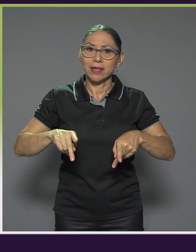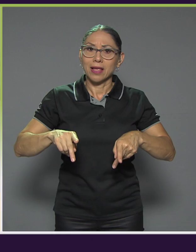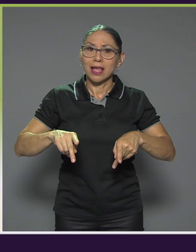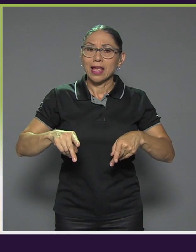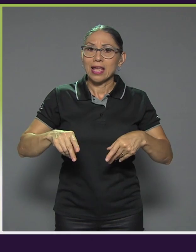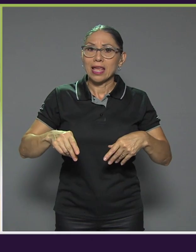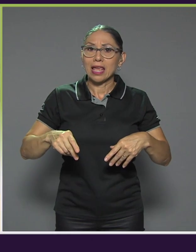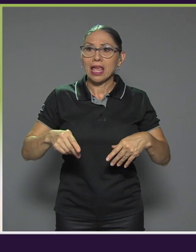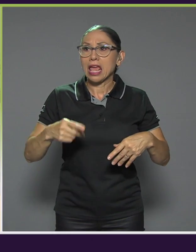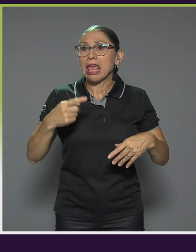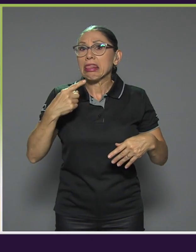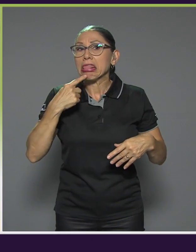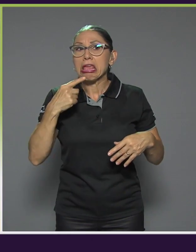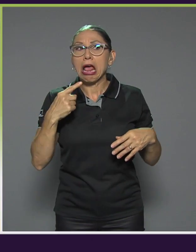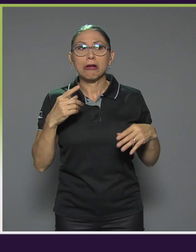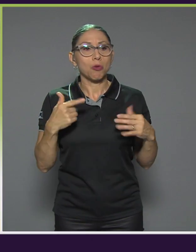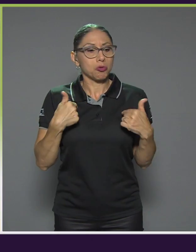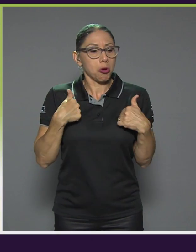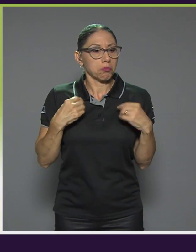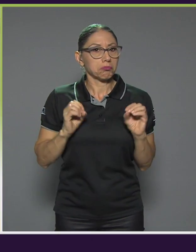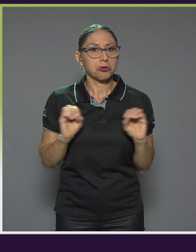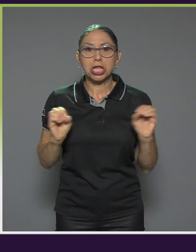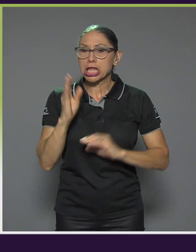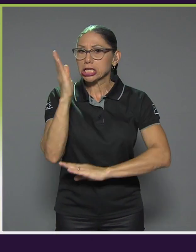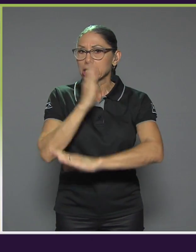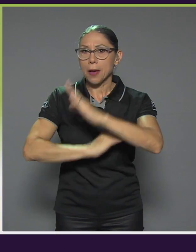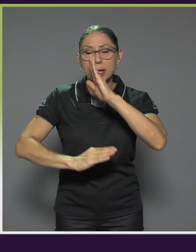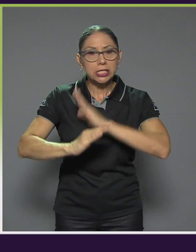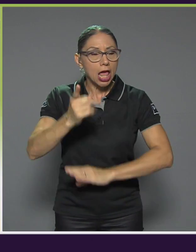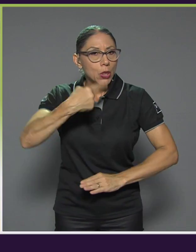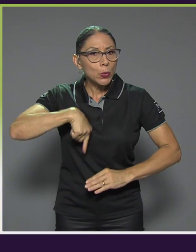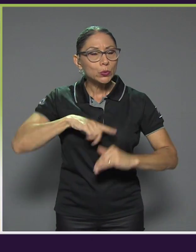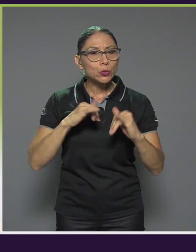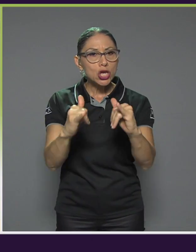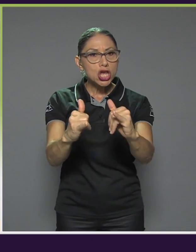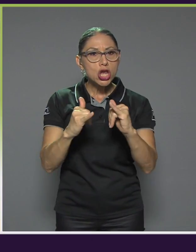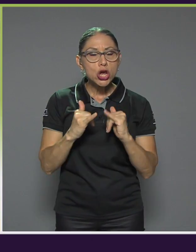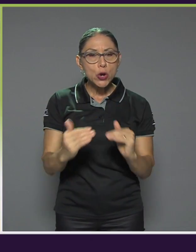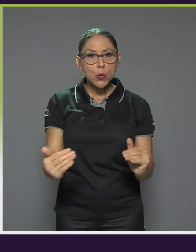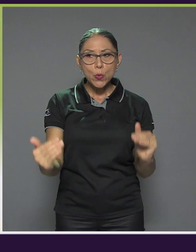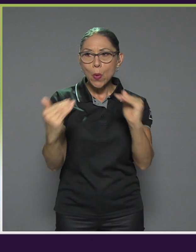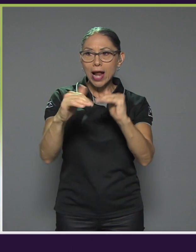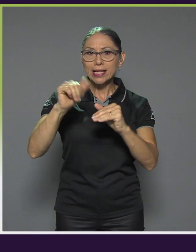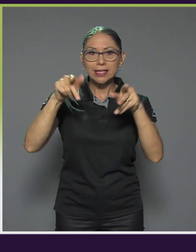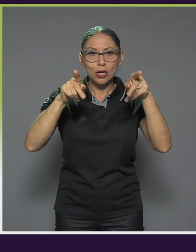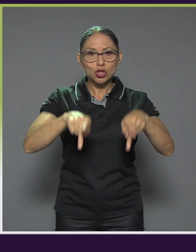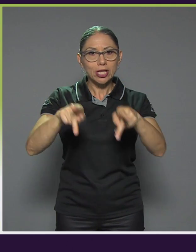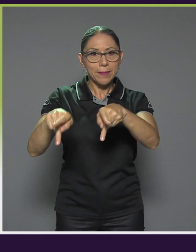tengo discapacidad ninguna somos iguales que los demás